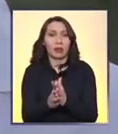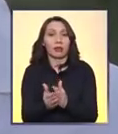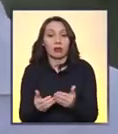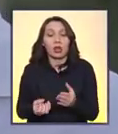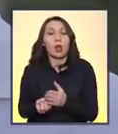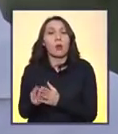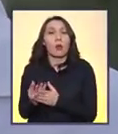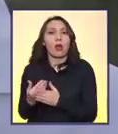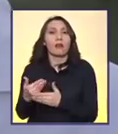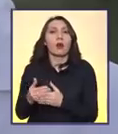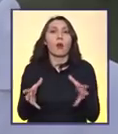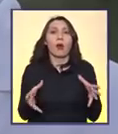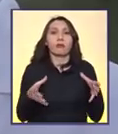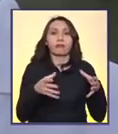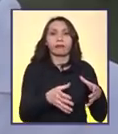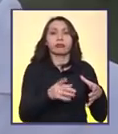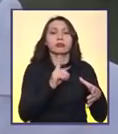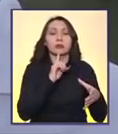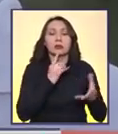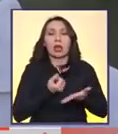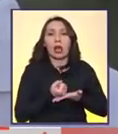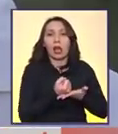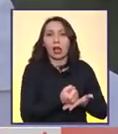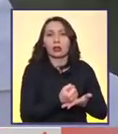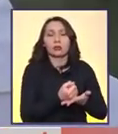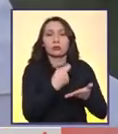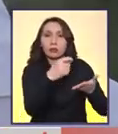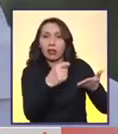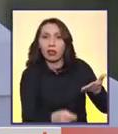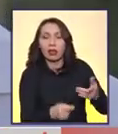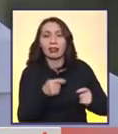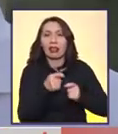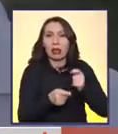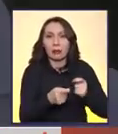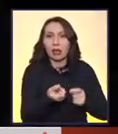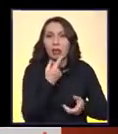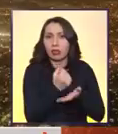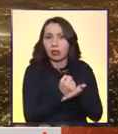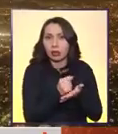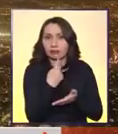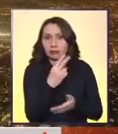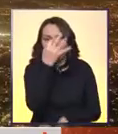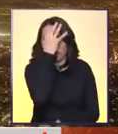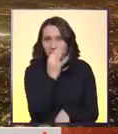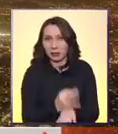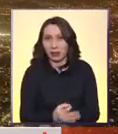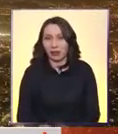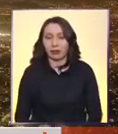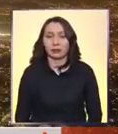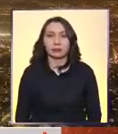actualización de las canastas de atención, diagnóstico y tratamiento de dichas enfermedades.